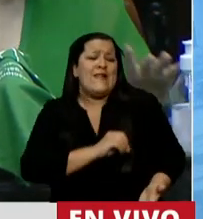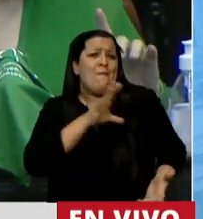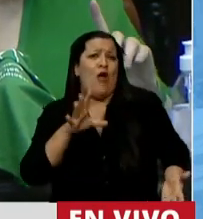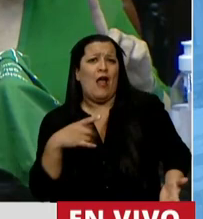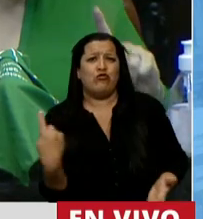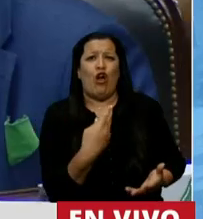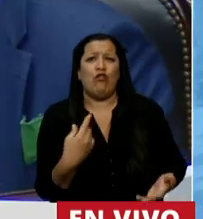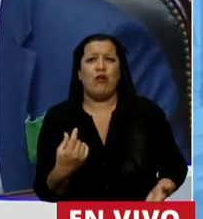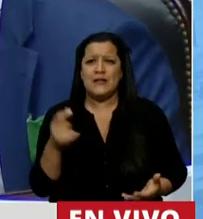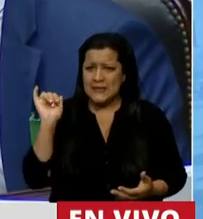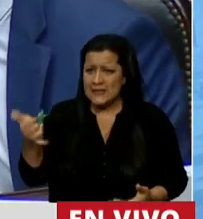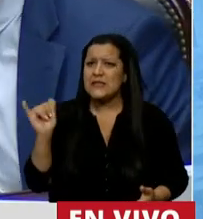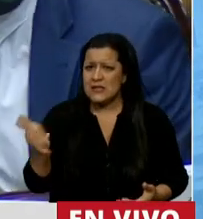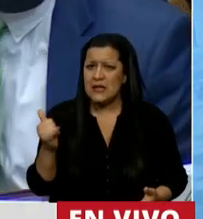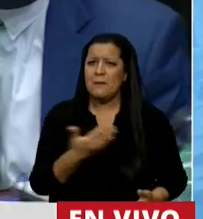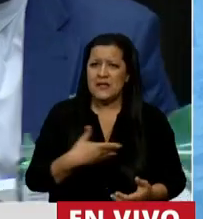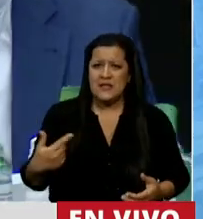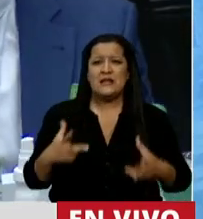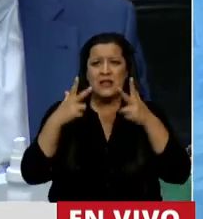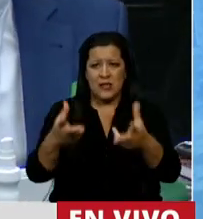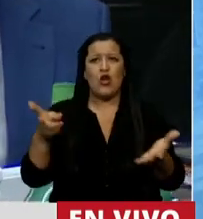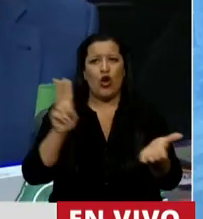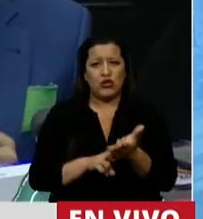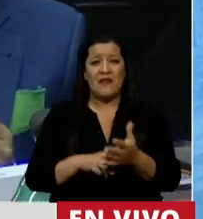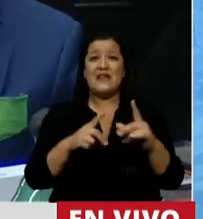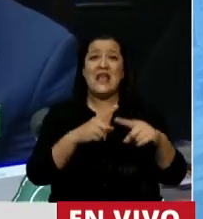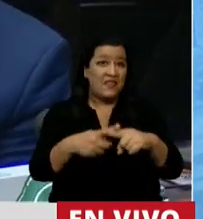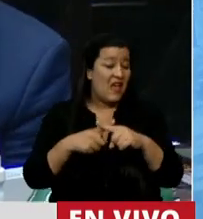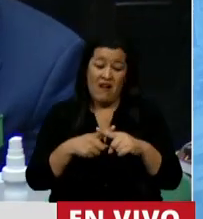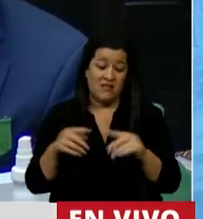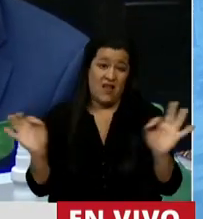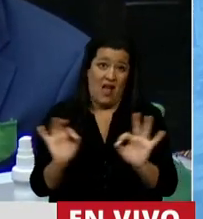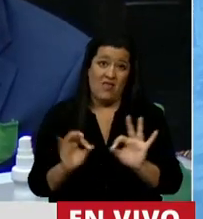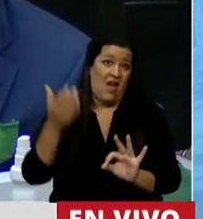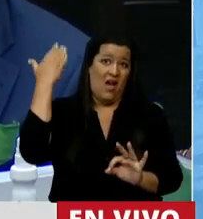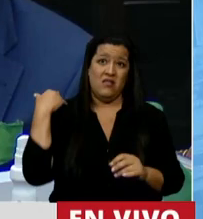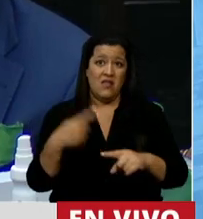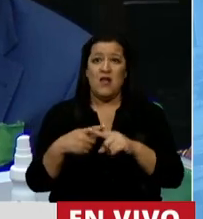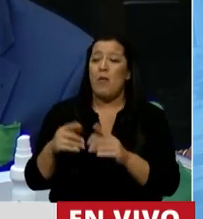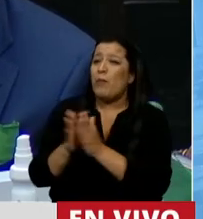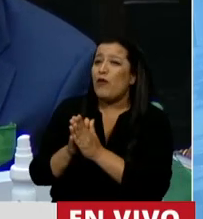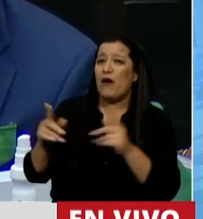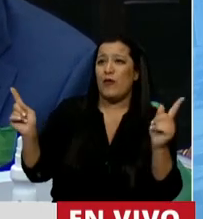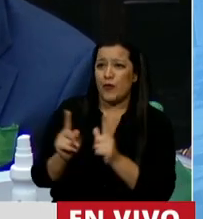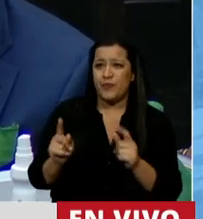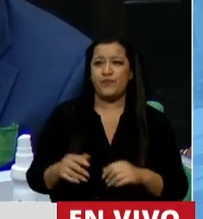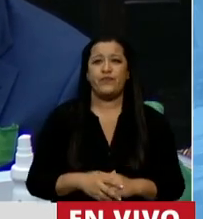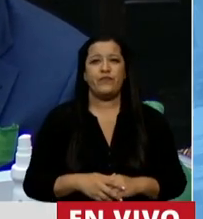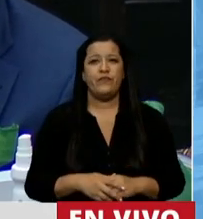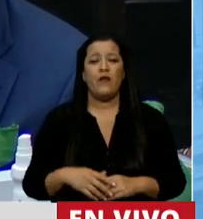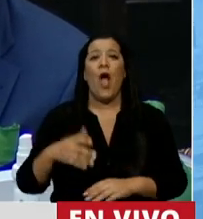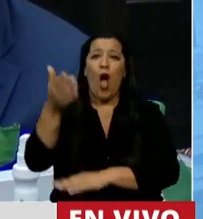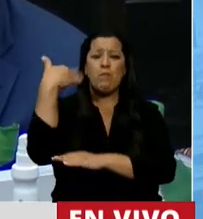no nos podemos enamorar, sí, presidente, insisto, no hubo debate. No nos podemos enamorar del relato.